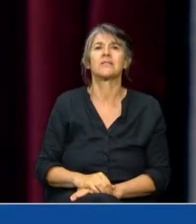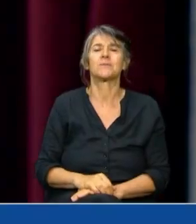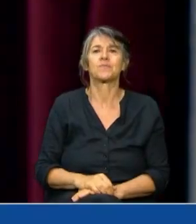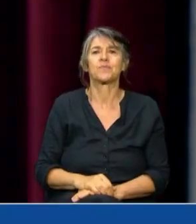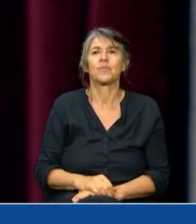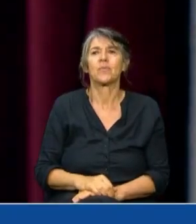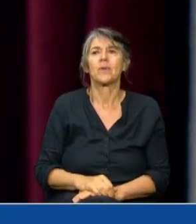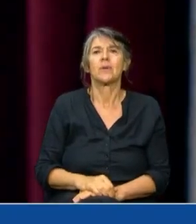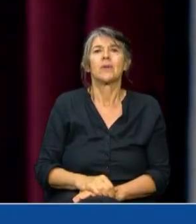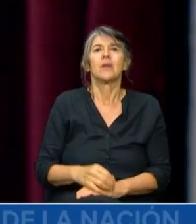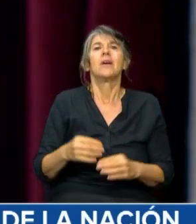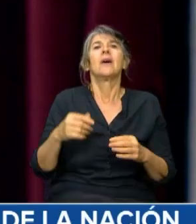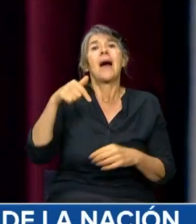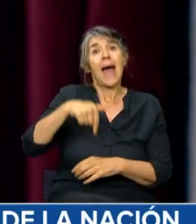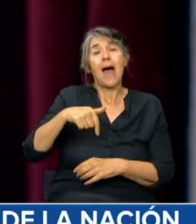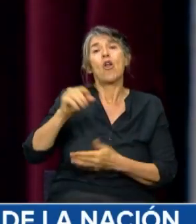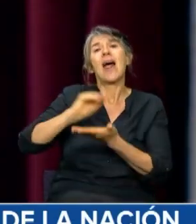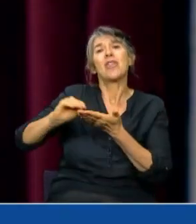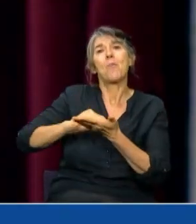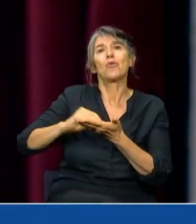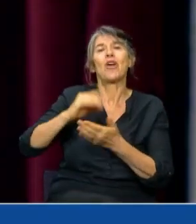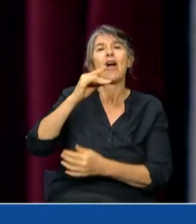En uso de la palabra el diputado Nicolás del Caño.